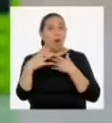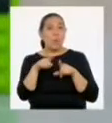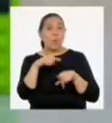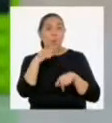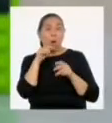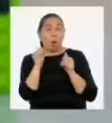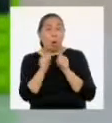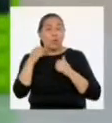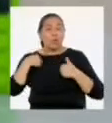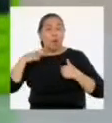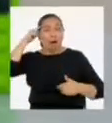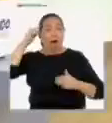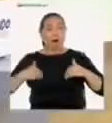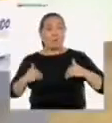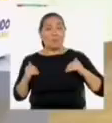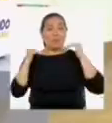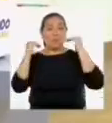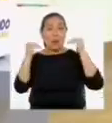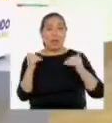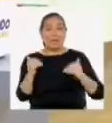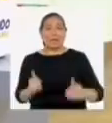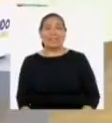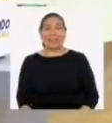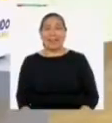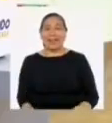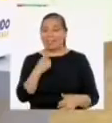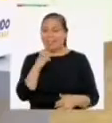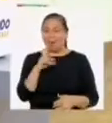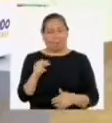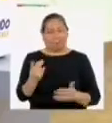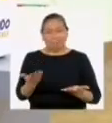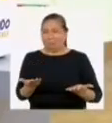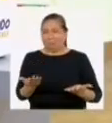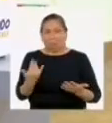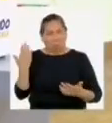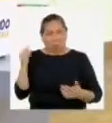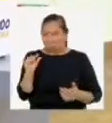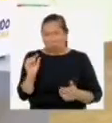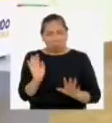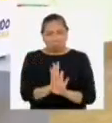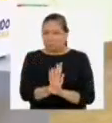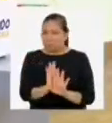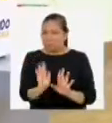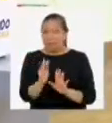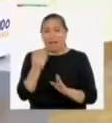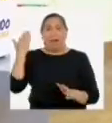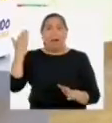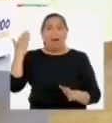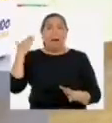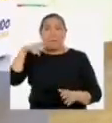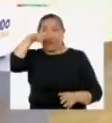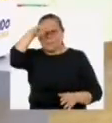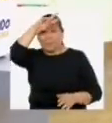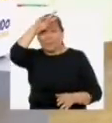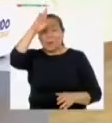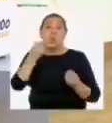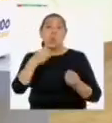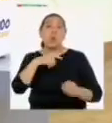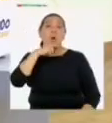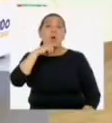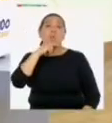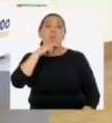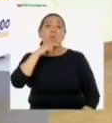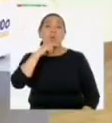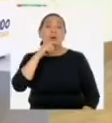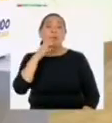como ellas cuando sea grande. Además, esto no es algo reciente. Incluso en el antiguo Perú, muchas mujeres